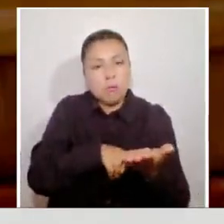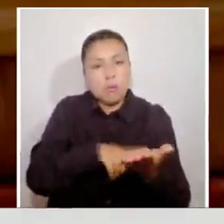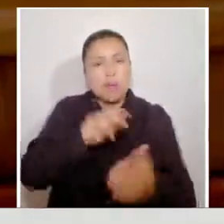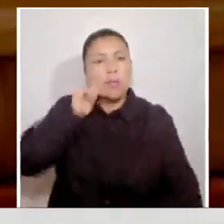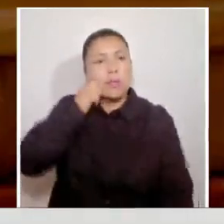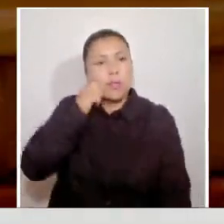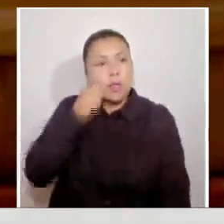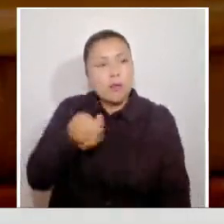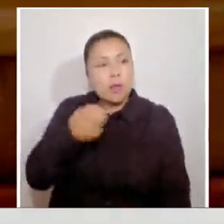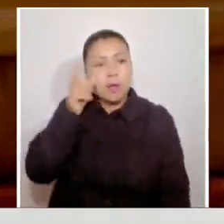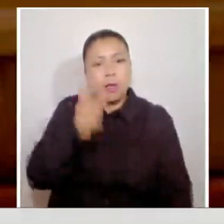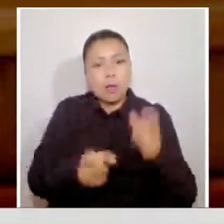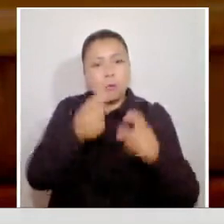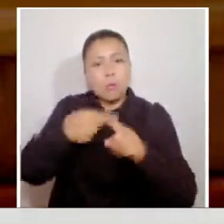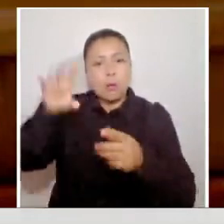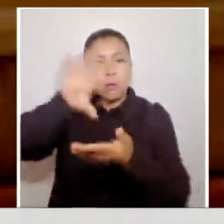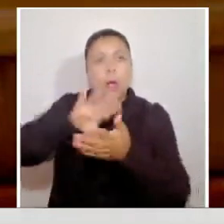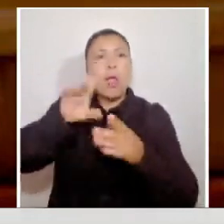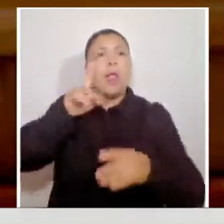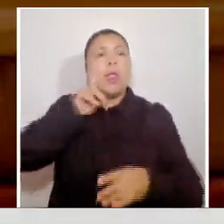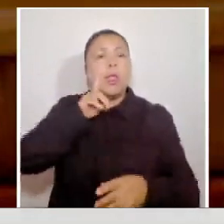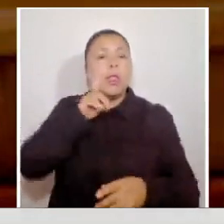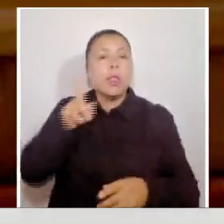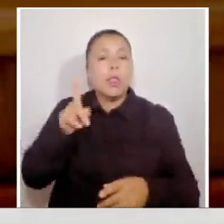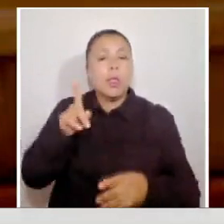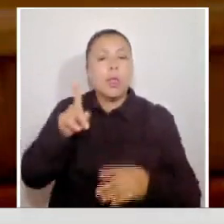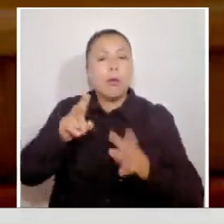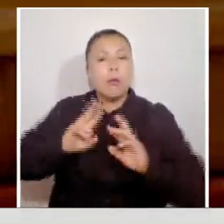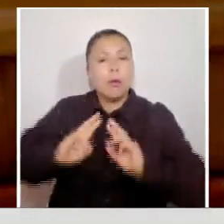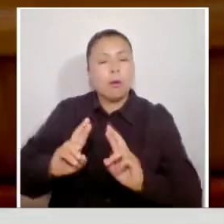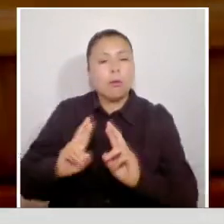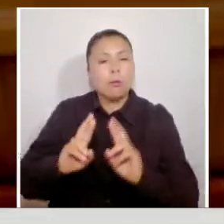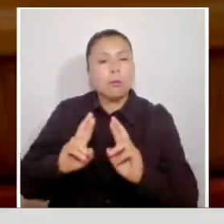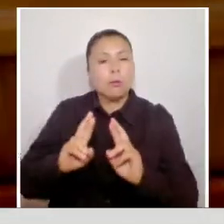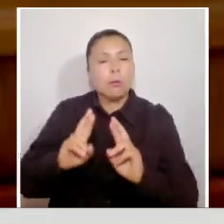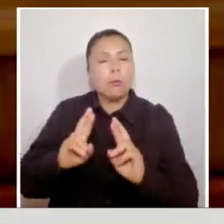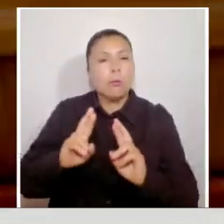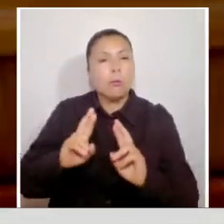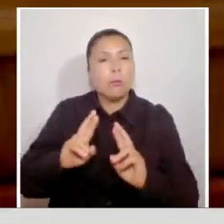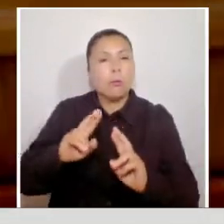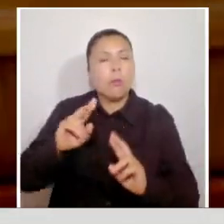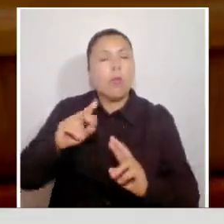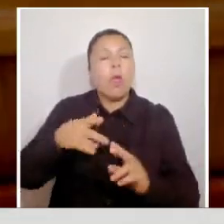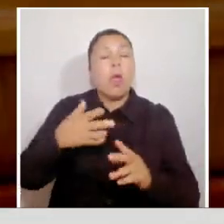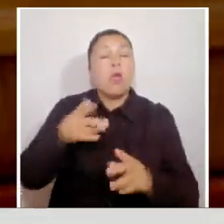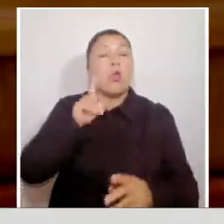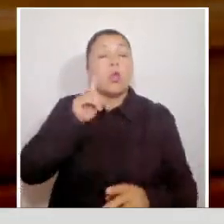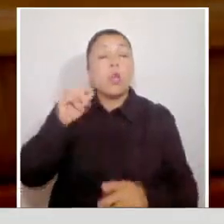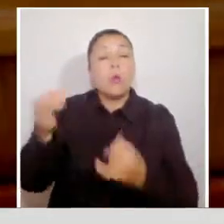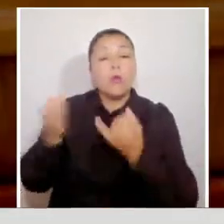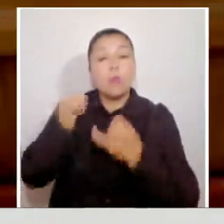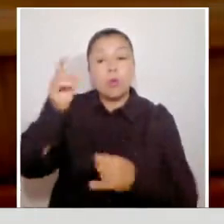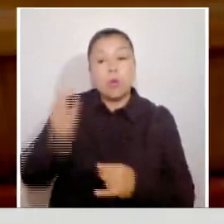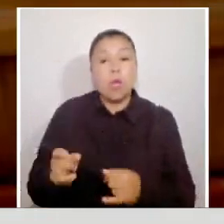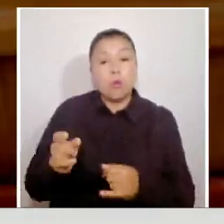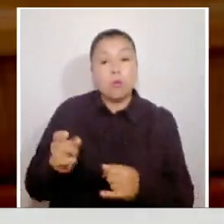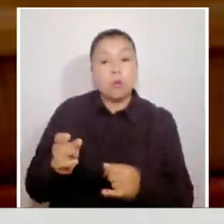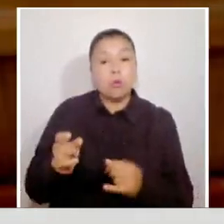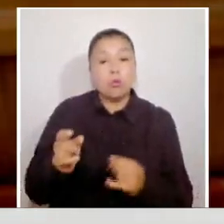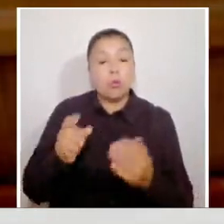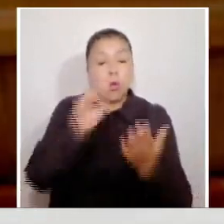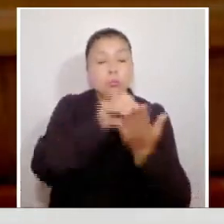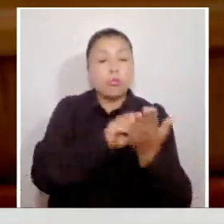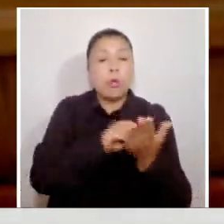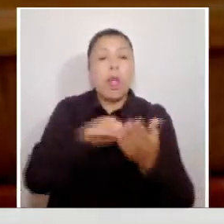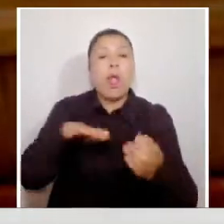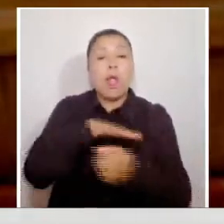que estas personas tengan una irreprochable conducta anterior lo que significa que no contamos con los antecedentes penales de estos inmigrantes en situación